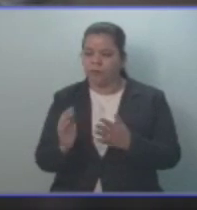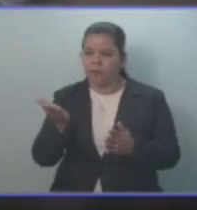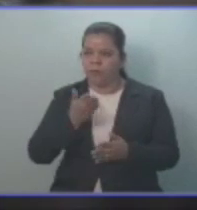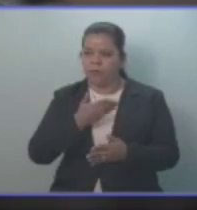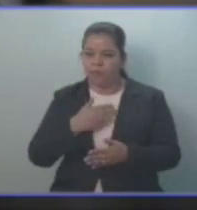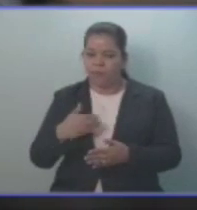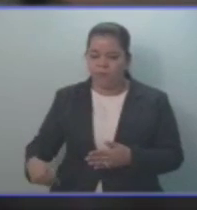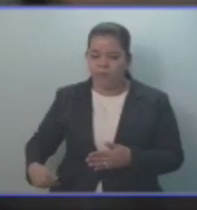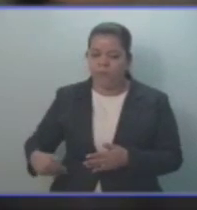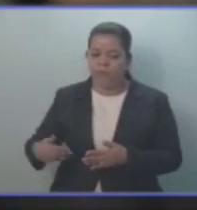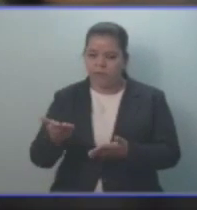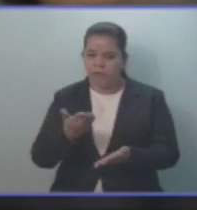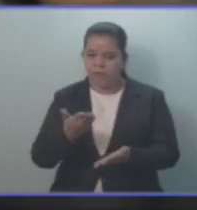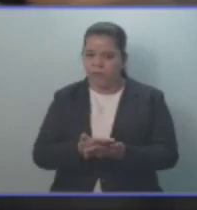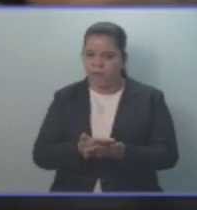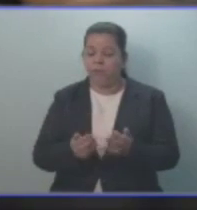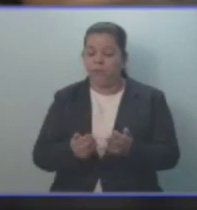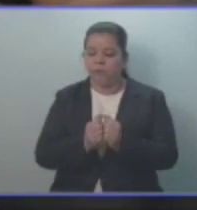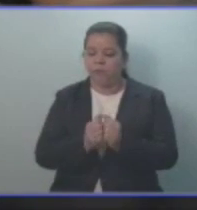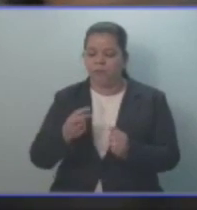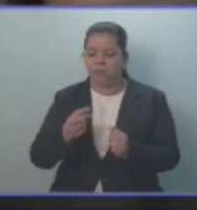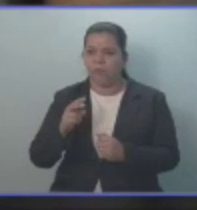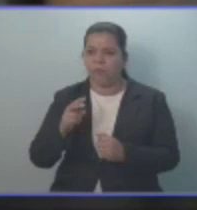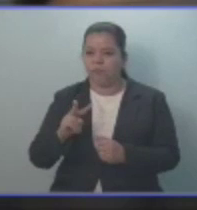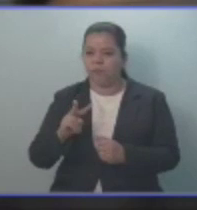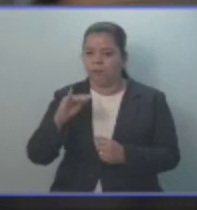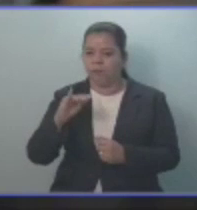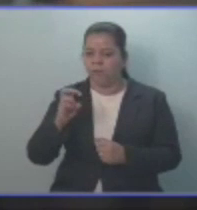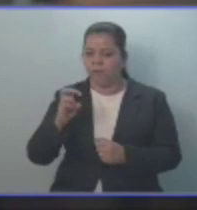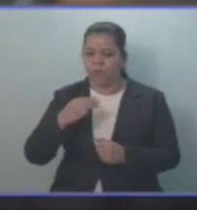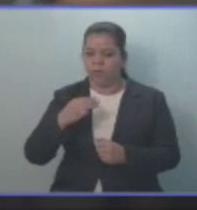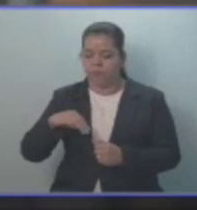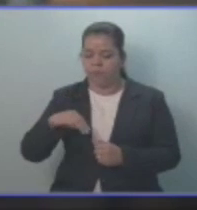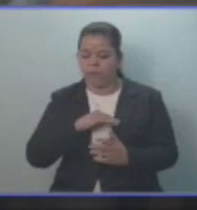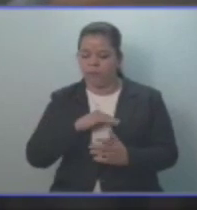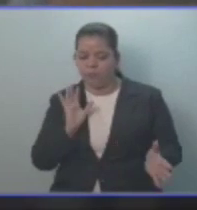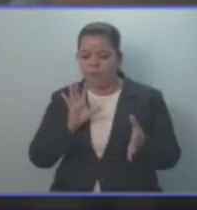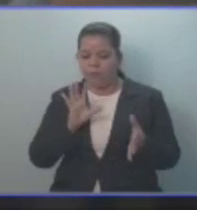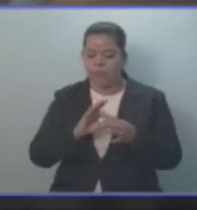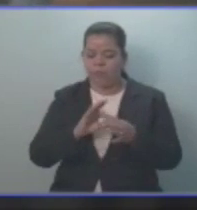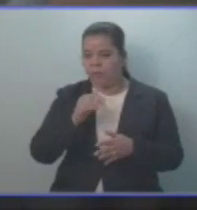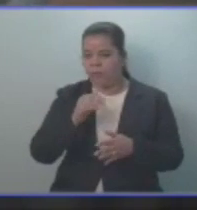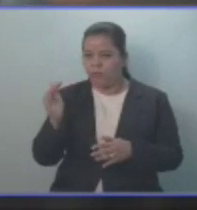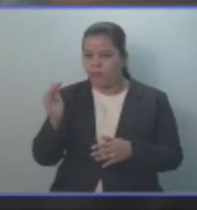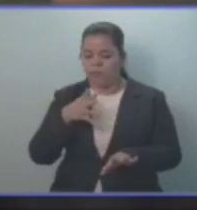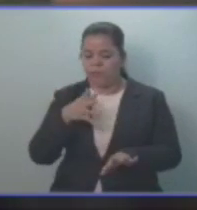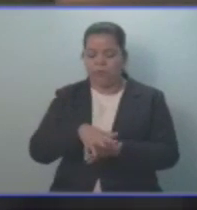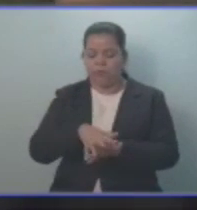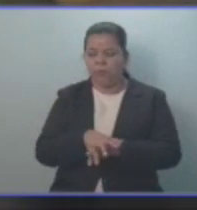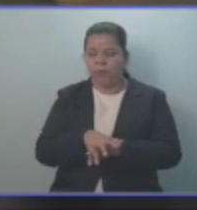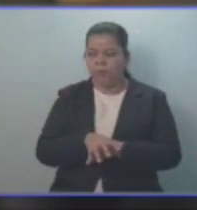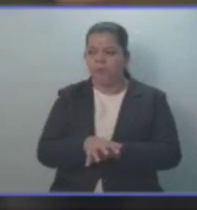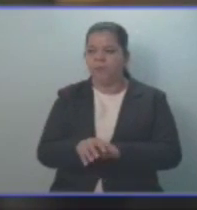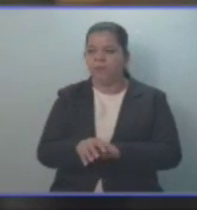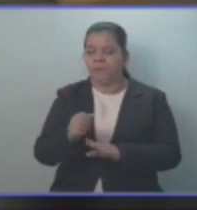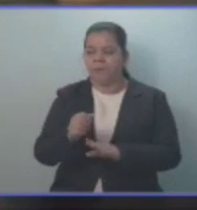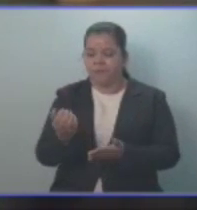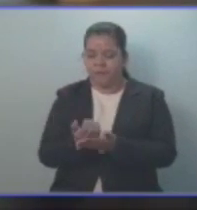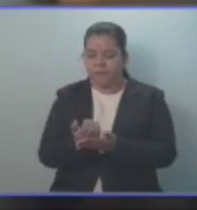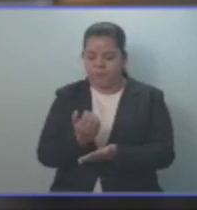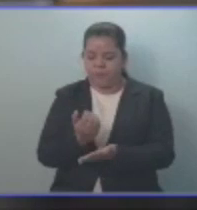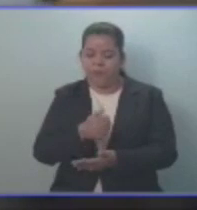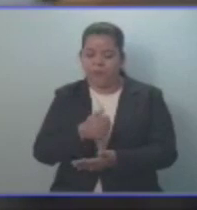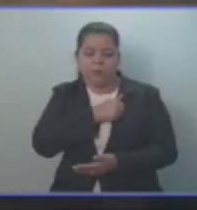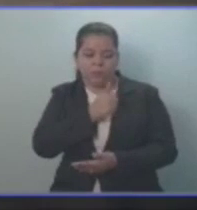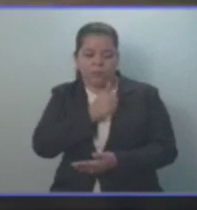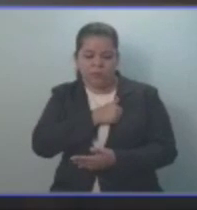Presidente de la República, por medio del Viceministro de Relaciones Exteriores, e Integración y Promoción Económica,